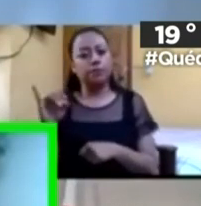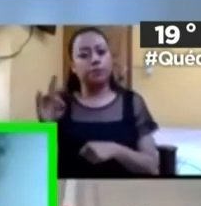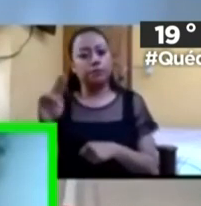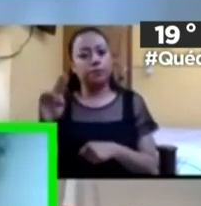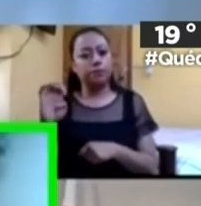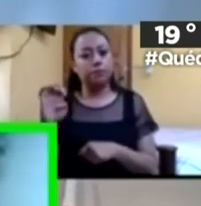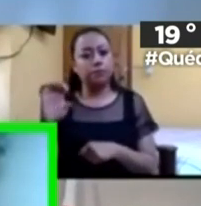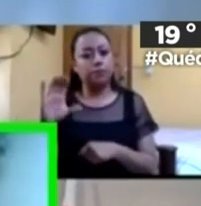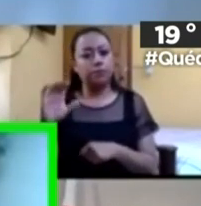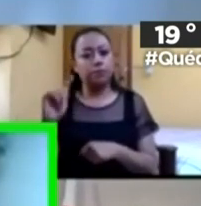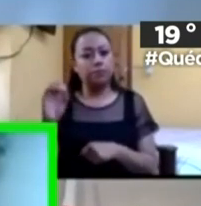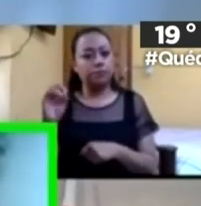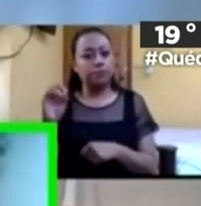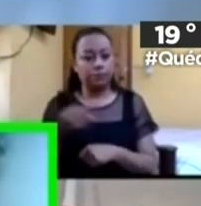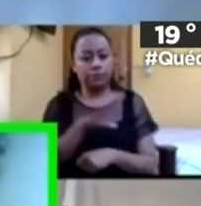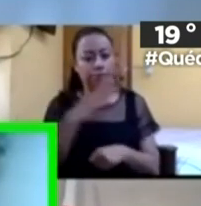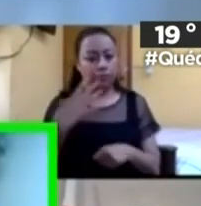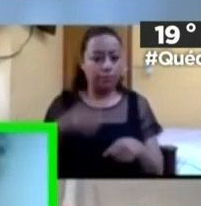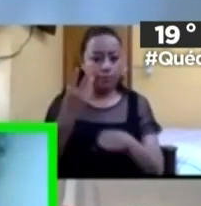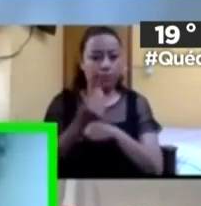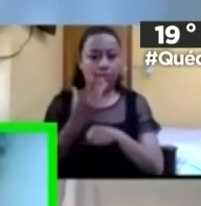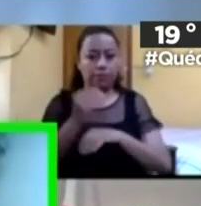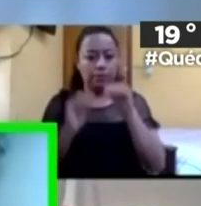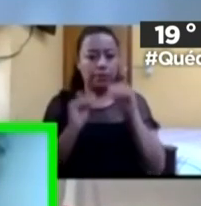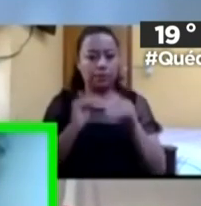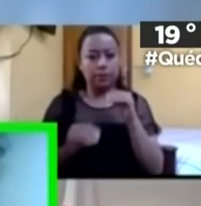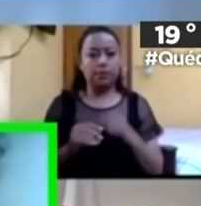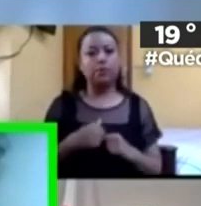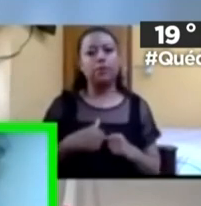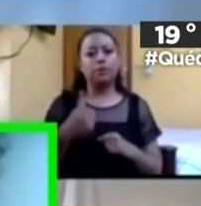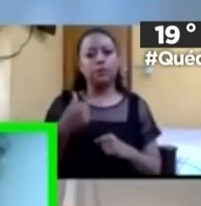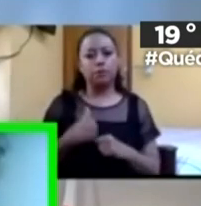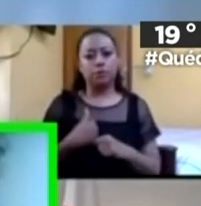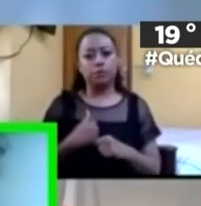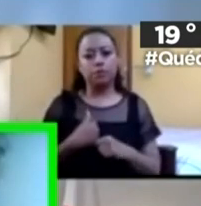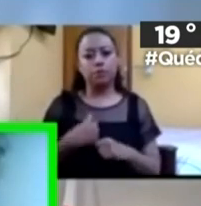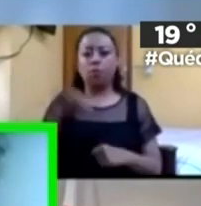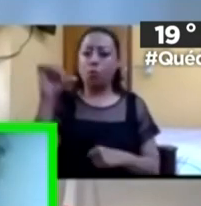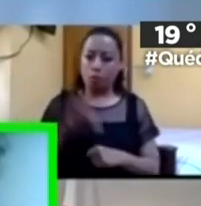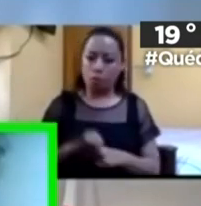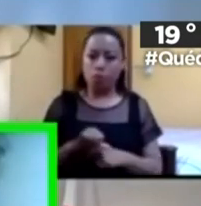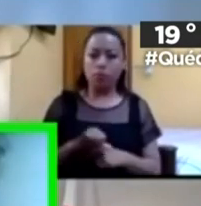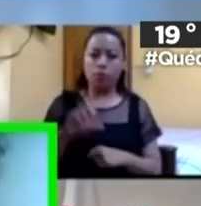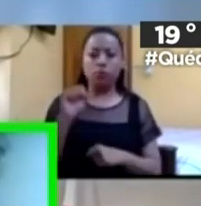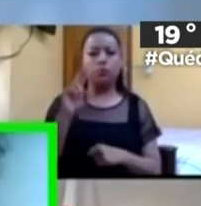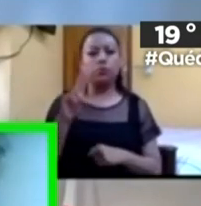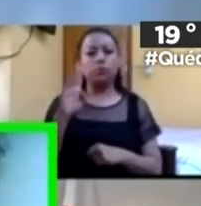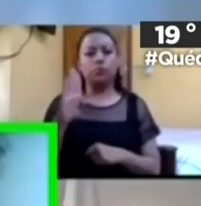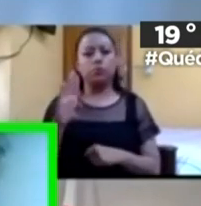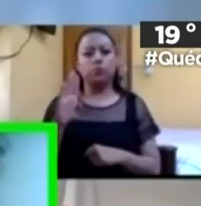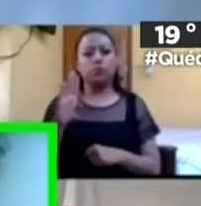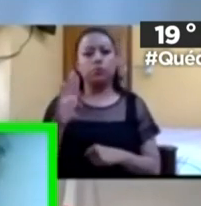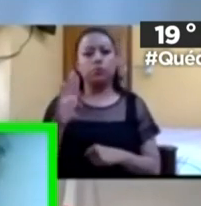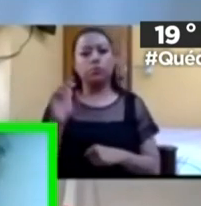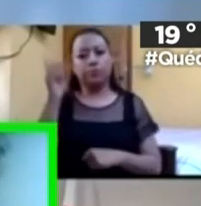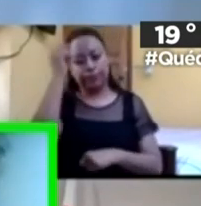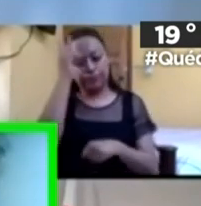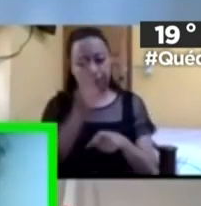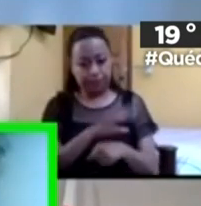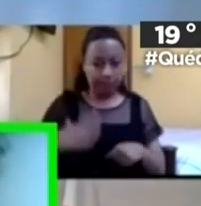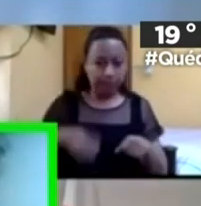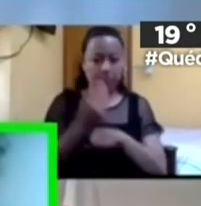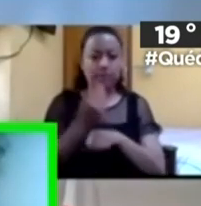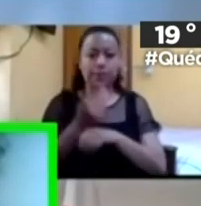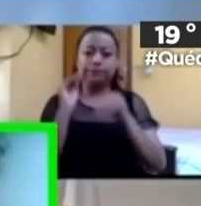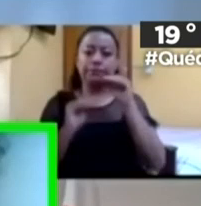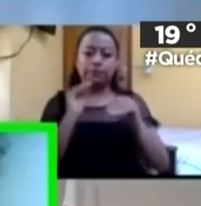Galvio, yo hoy soy la subdirectora general de mantenimiento. O sea, el Metro tiene tantos problemas